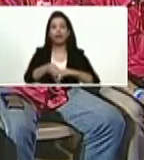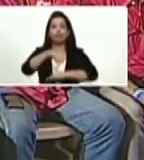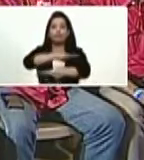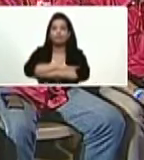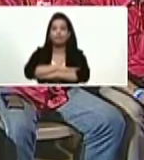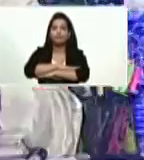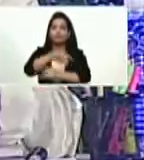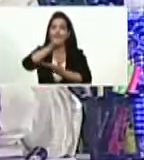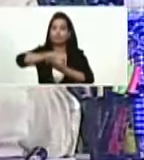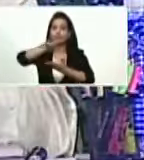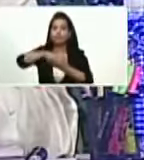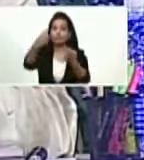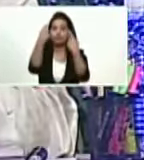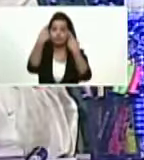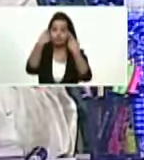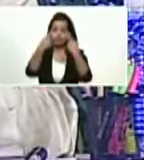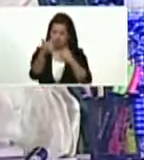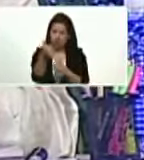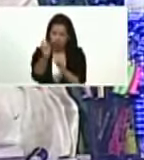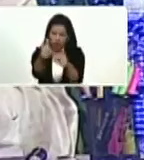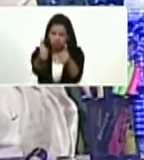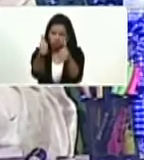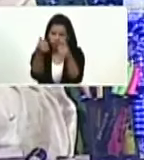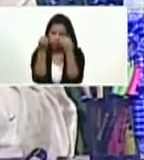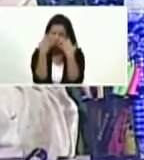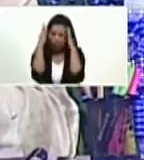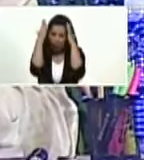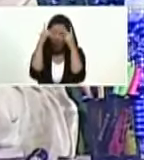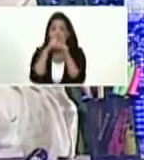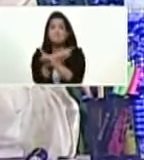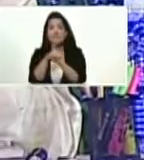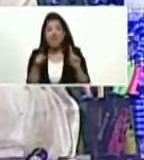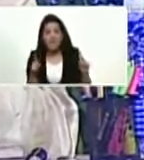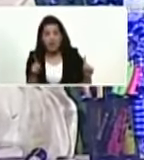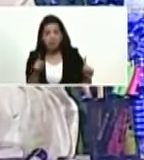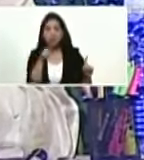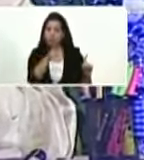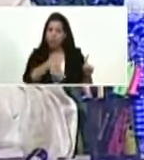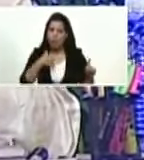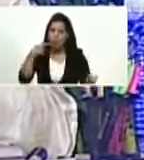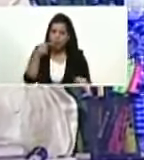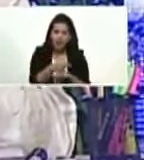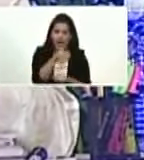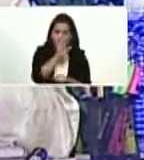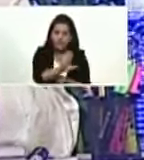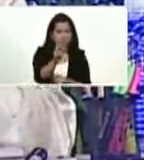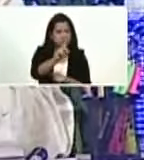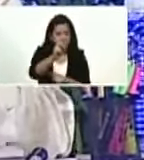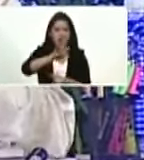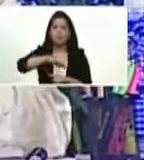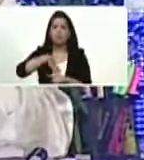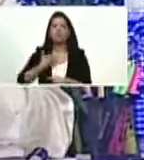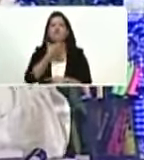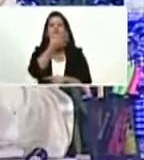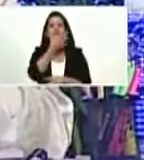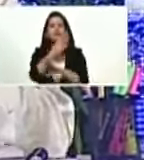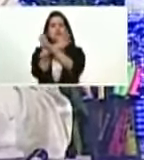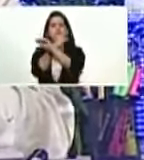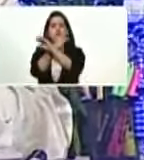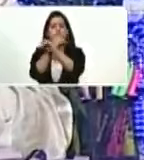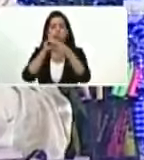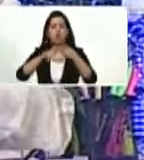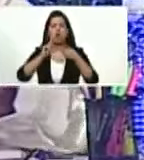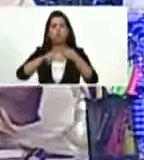bueno. Pero ahora perfectamente todas estas cosas se transmiten a través de videoconferencias y de sistemas